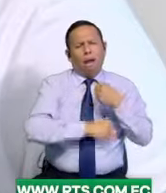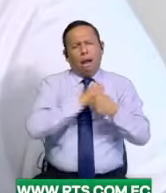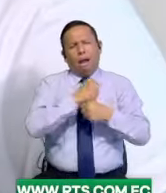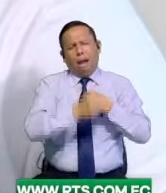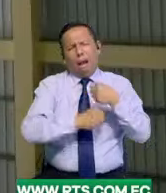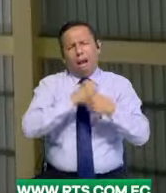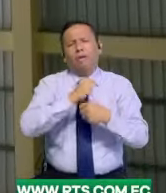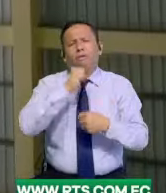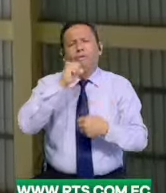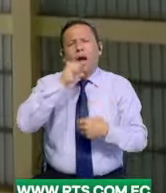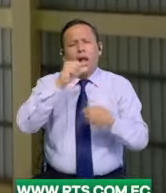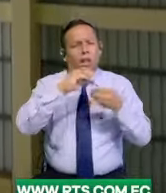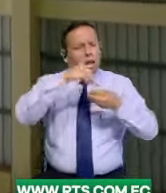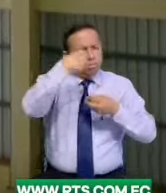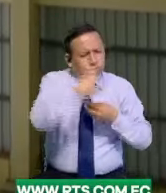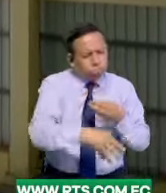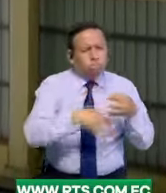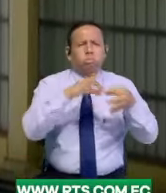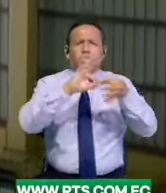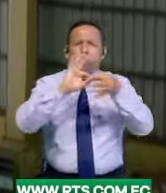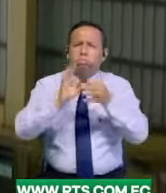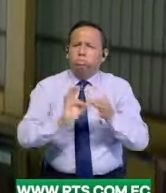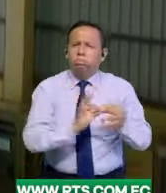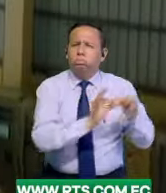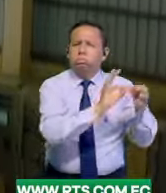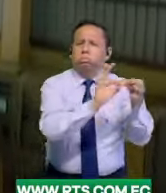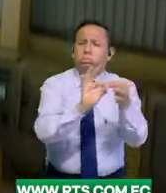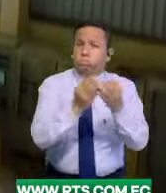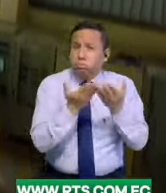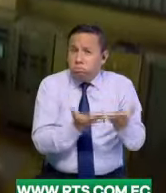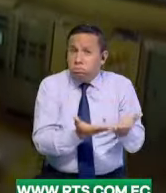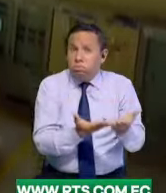falta inversión en generación en